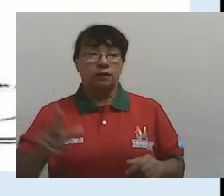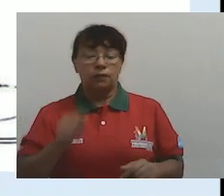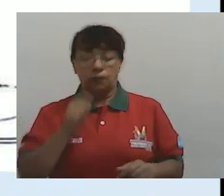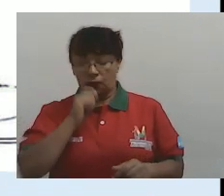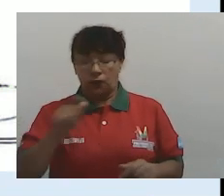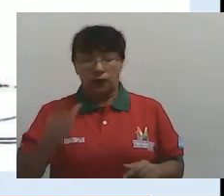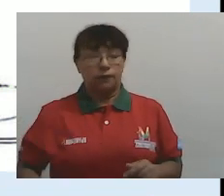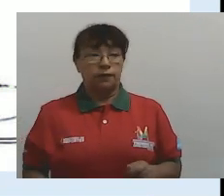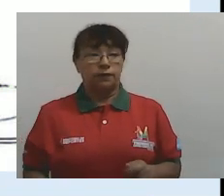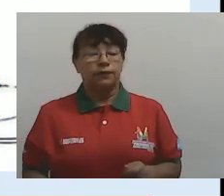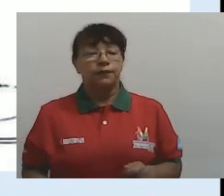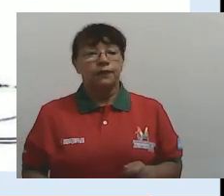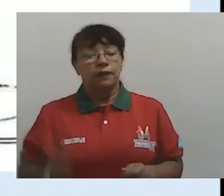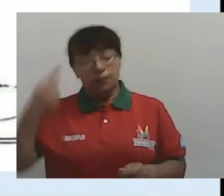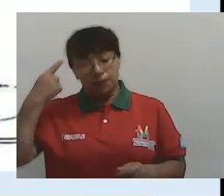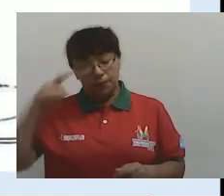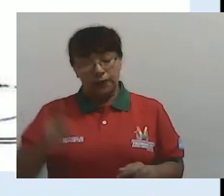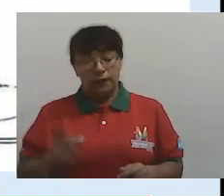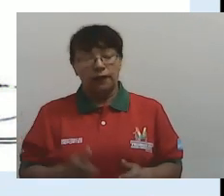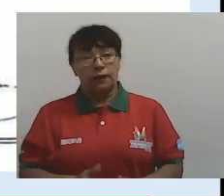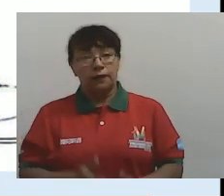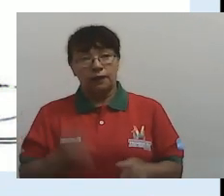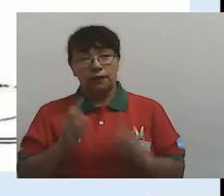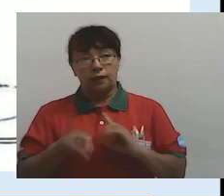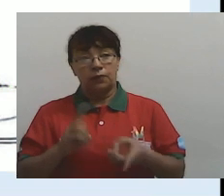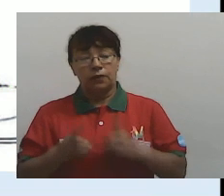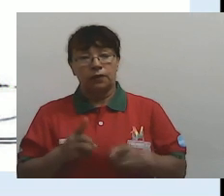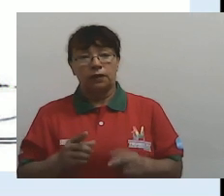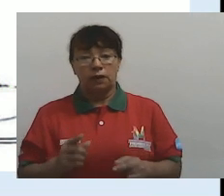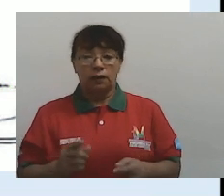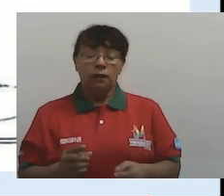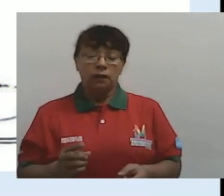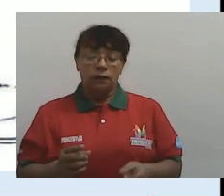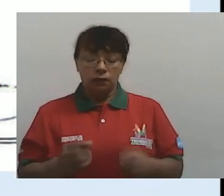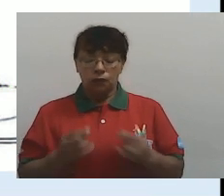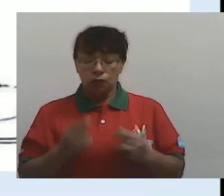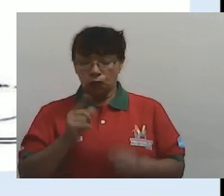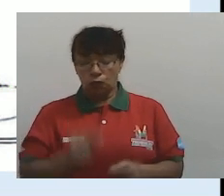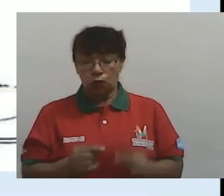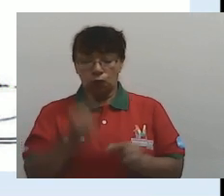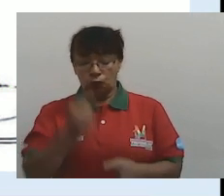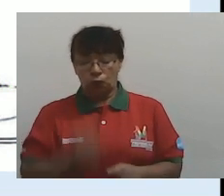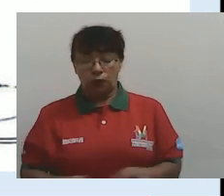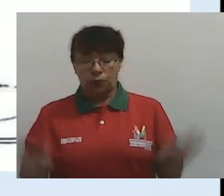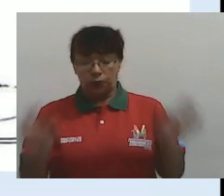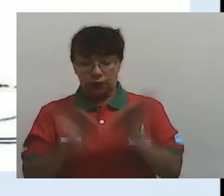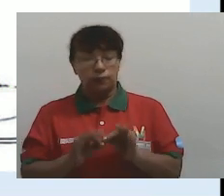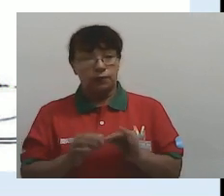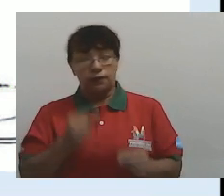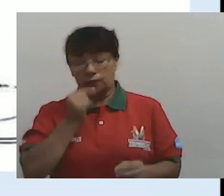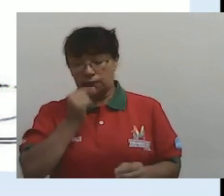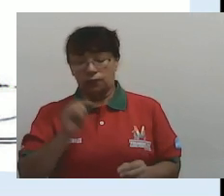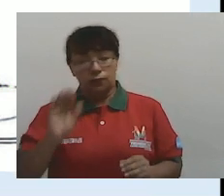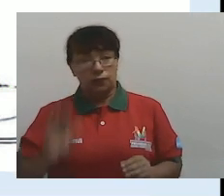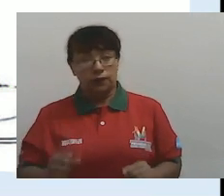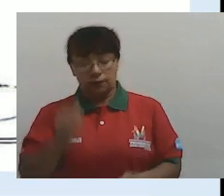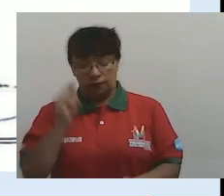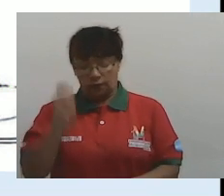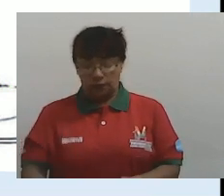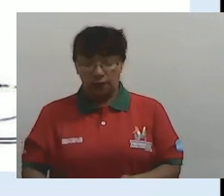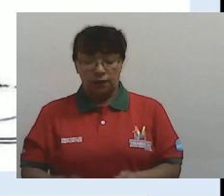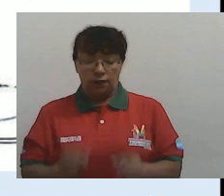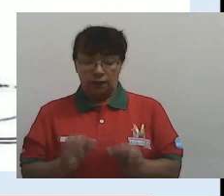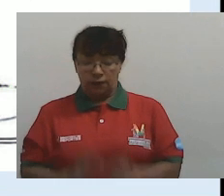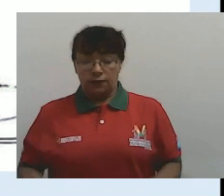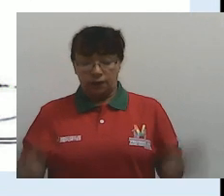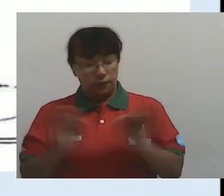tener 3 jueces para ese evento. Un juez principal que va a ir a cronometrar. Ese juez va a tener la